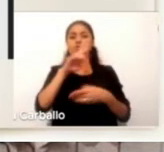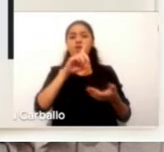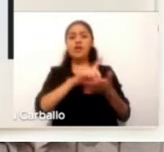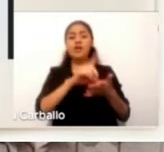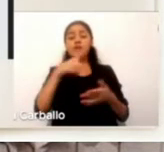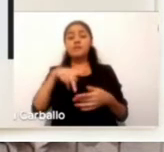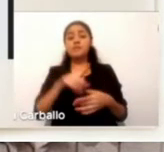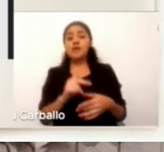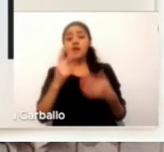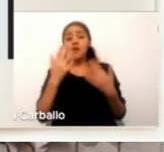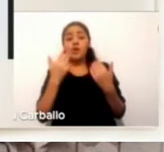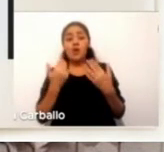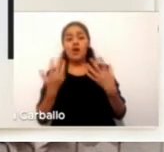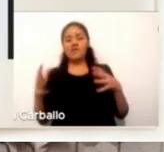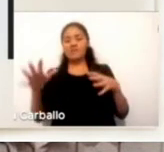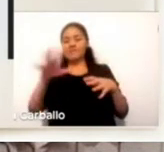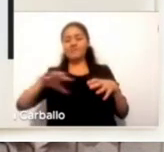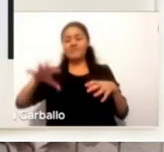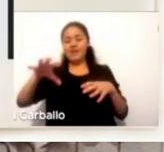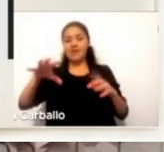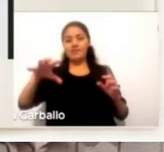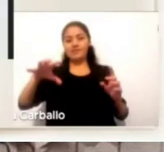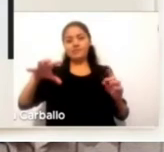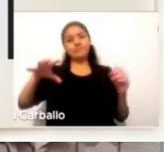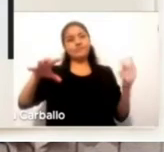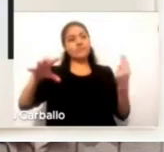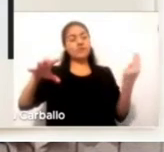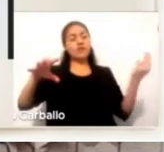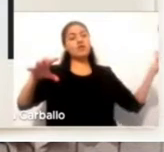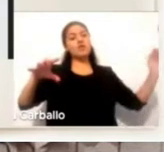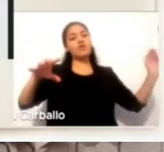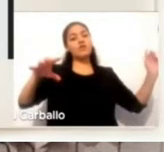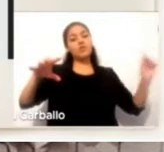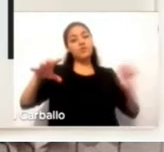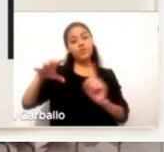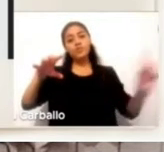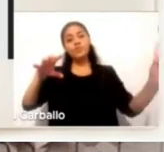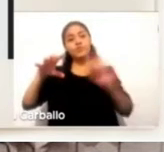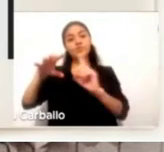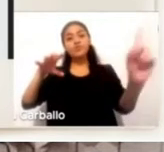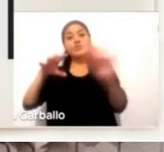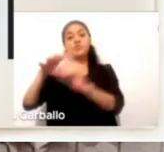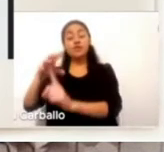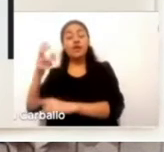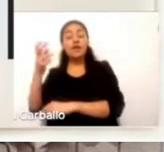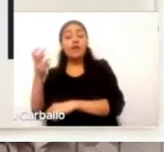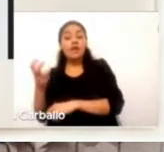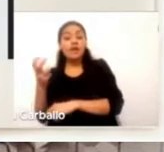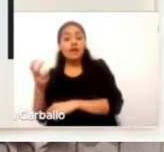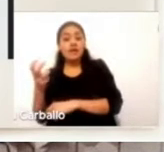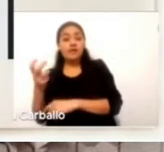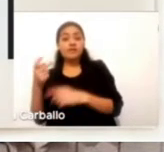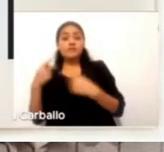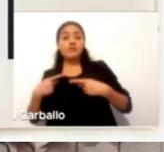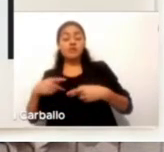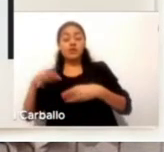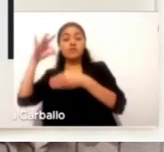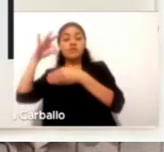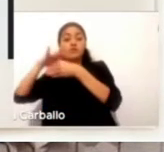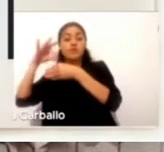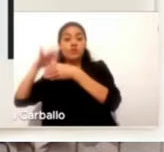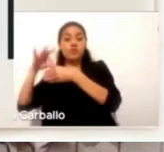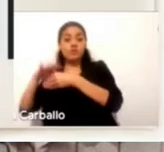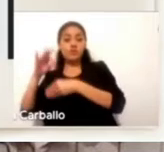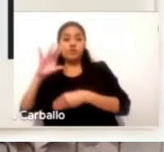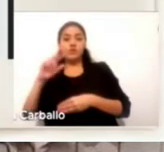la sección en la que actuaron. De ahí que, al haberse demostrado que las personas que recibieron la votación en estas